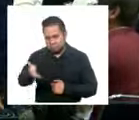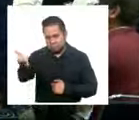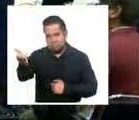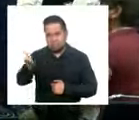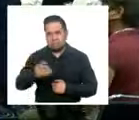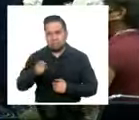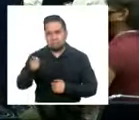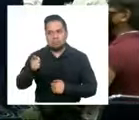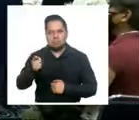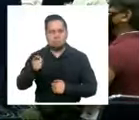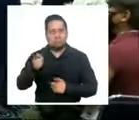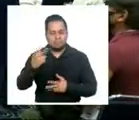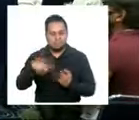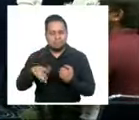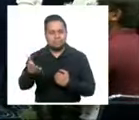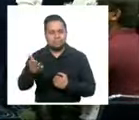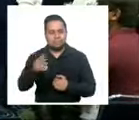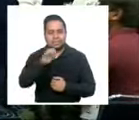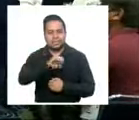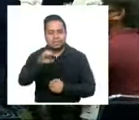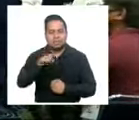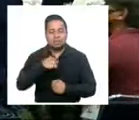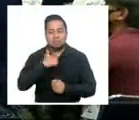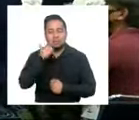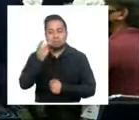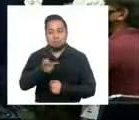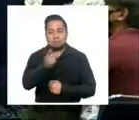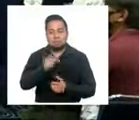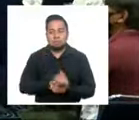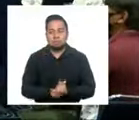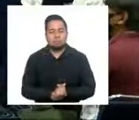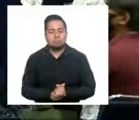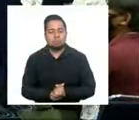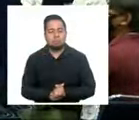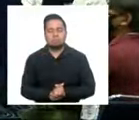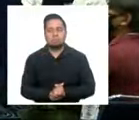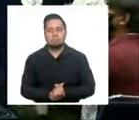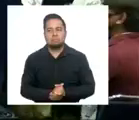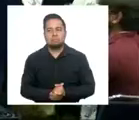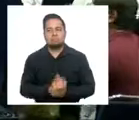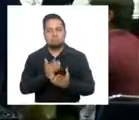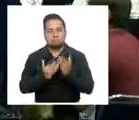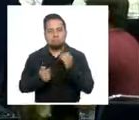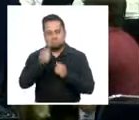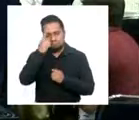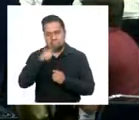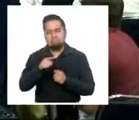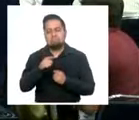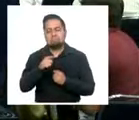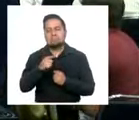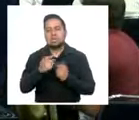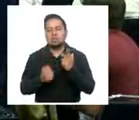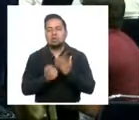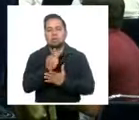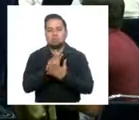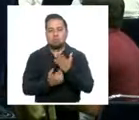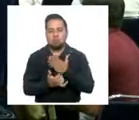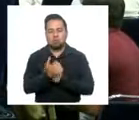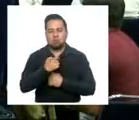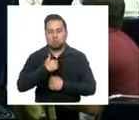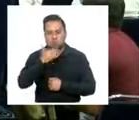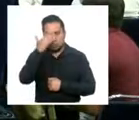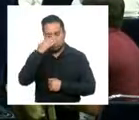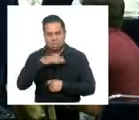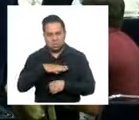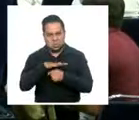tú que vienes del Senado. Sí, señor. Mira, preguntarte, con esto de que hay que ofrecer nuevos productos, Sabemos que está una